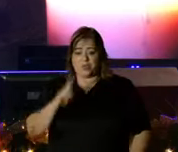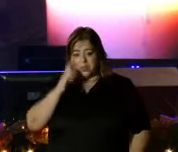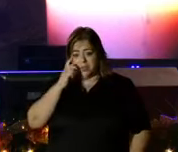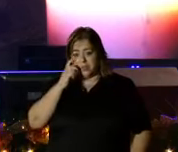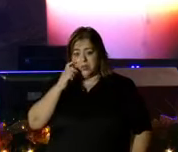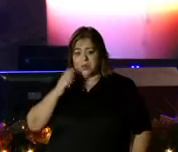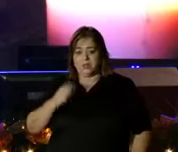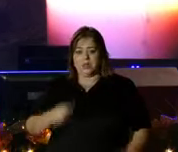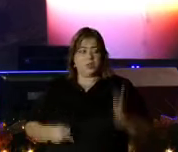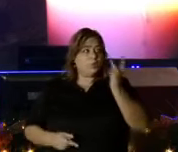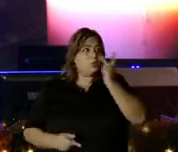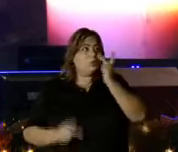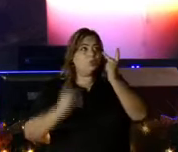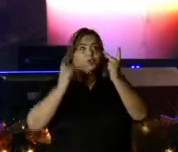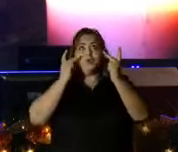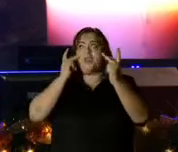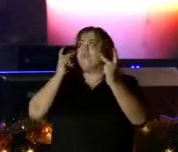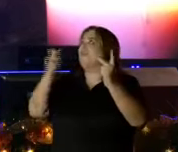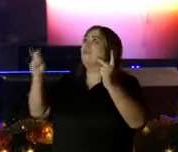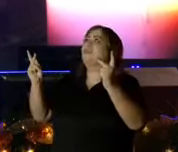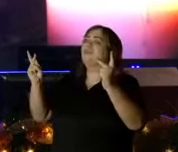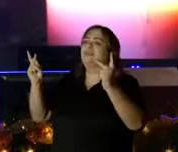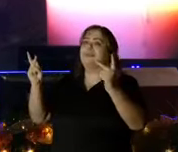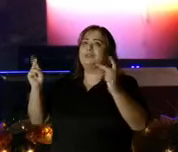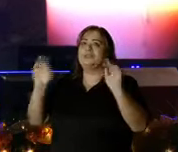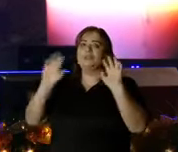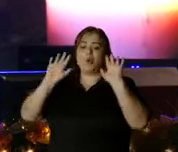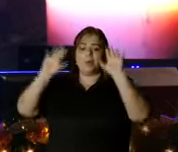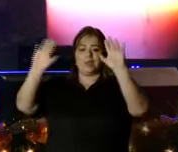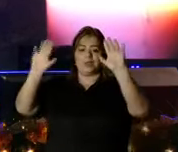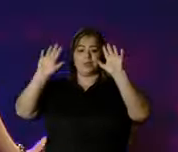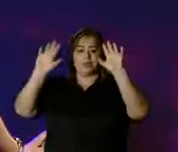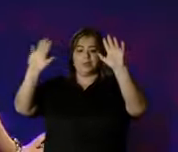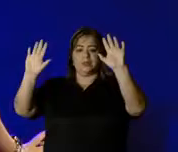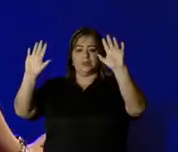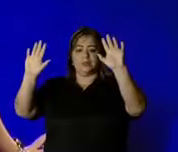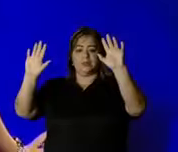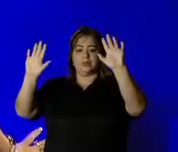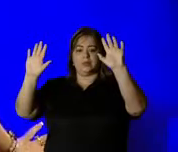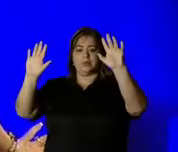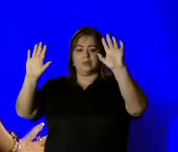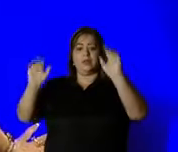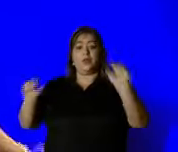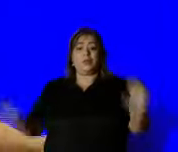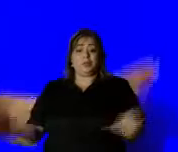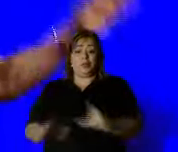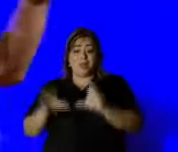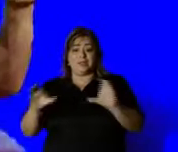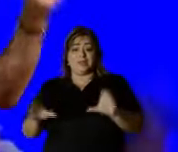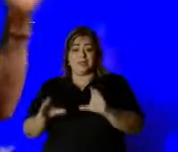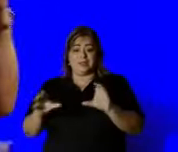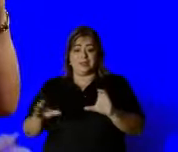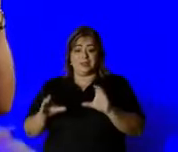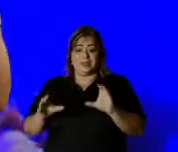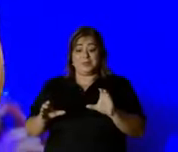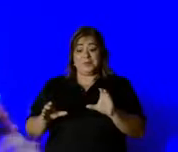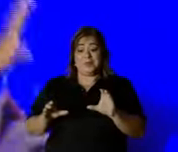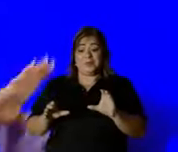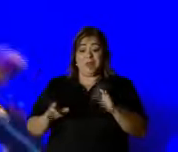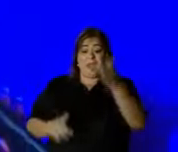que lo he visto salvar, que lo he visto sanar al